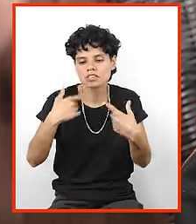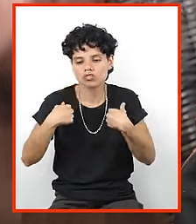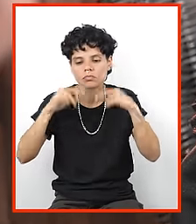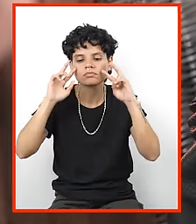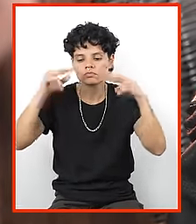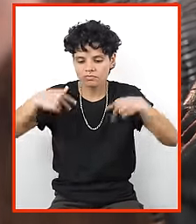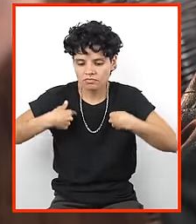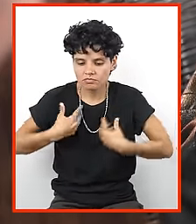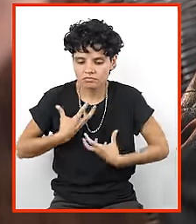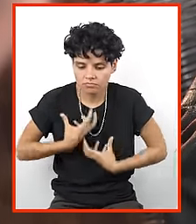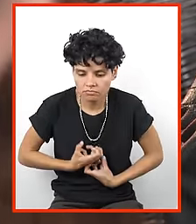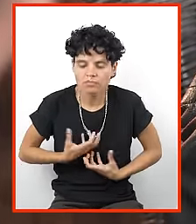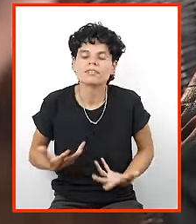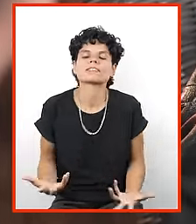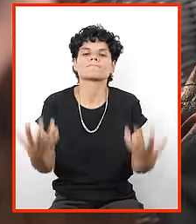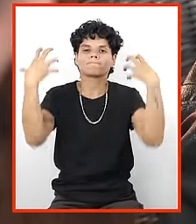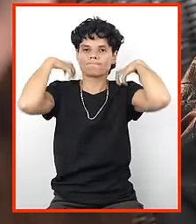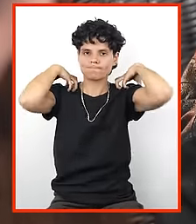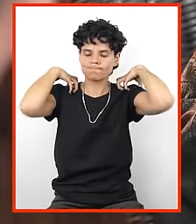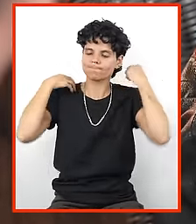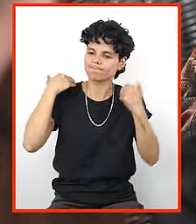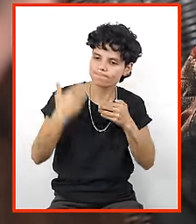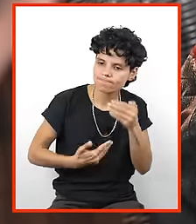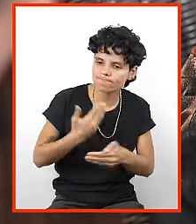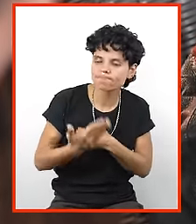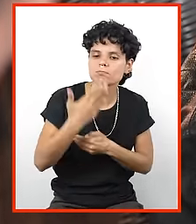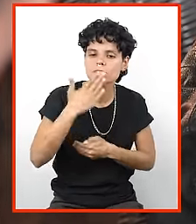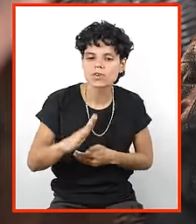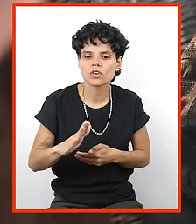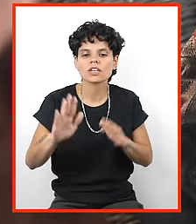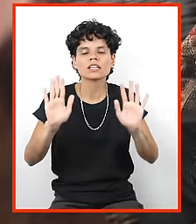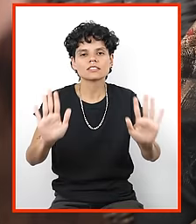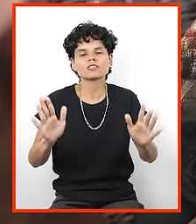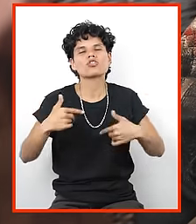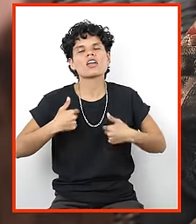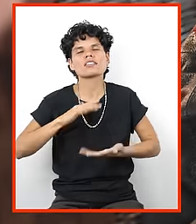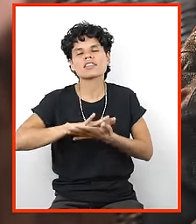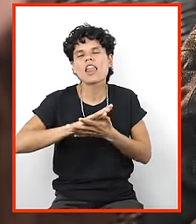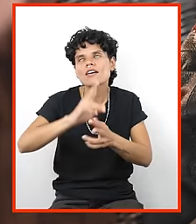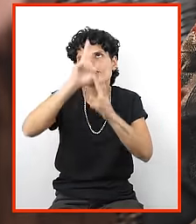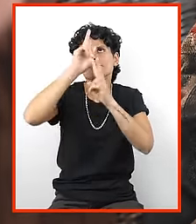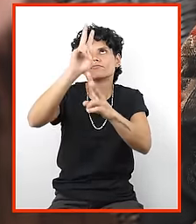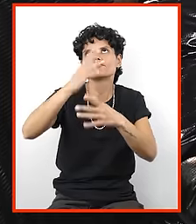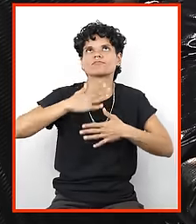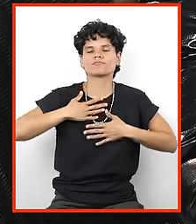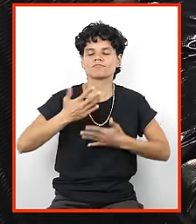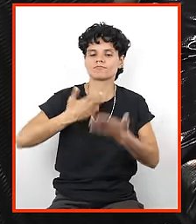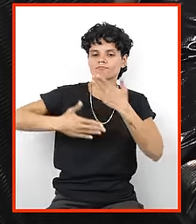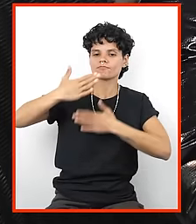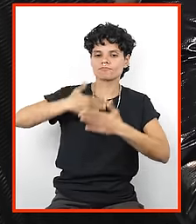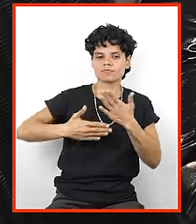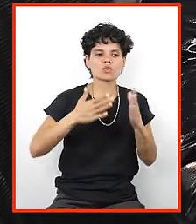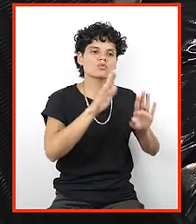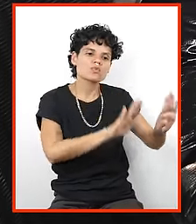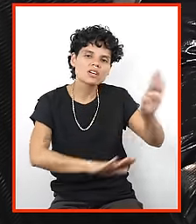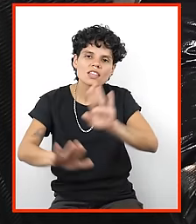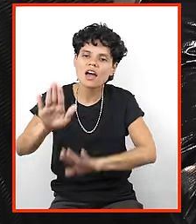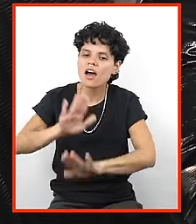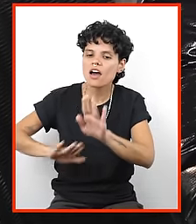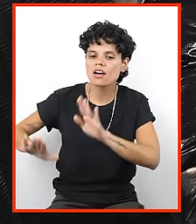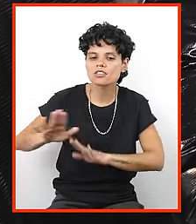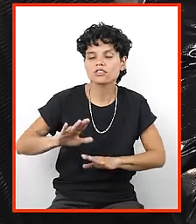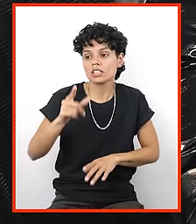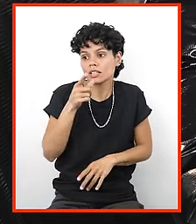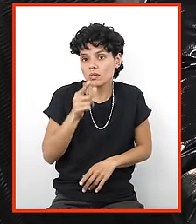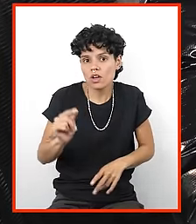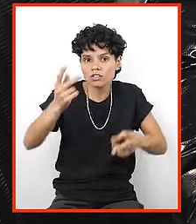de nuestra salud mental. Así que hoy día celebro eso y celebro también cuidarnos a nosotros mismos y